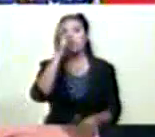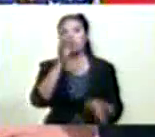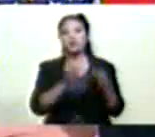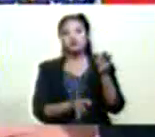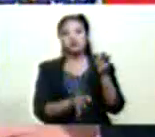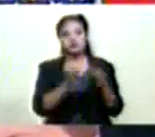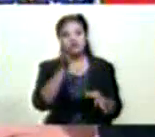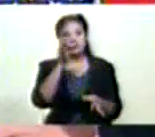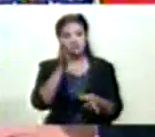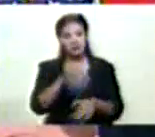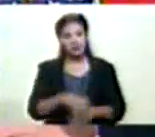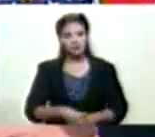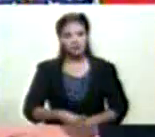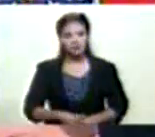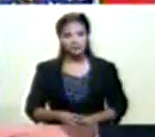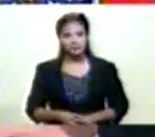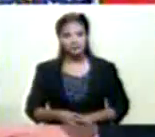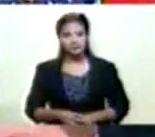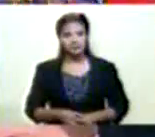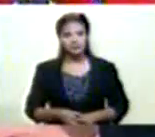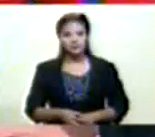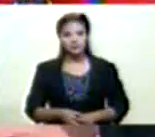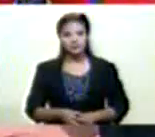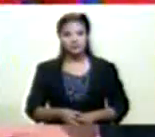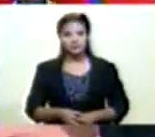Justicia.